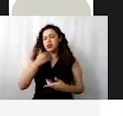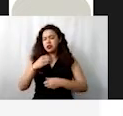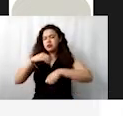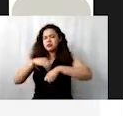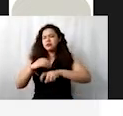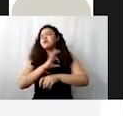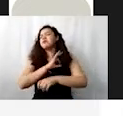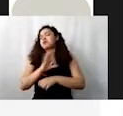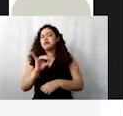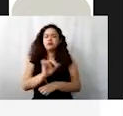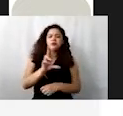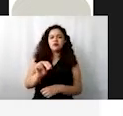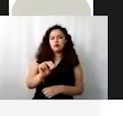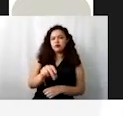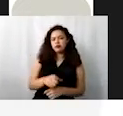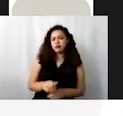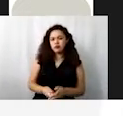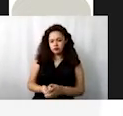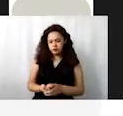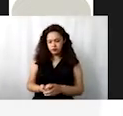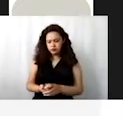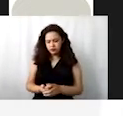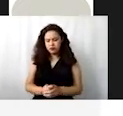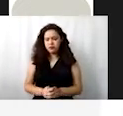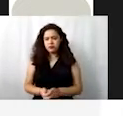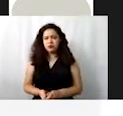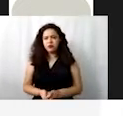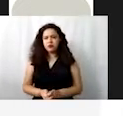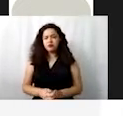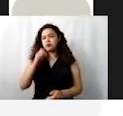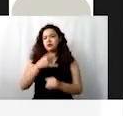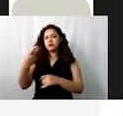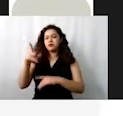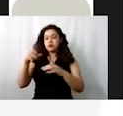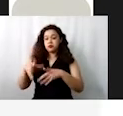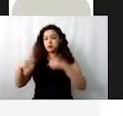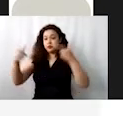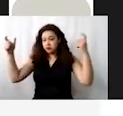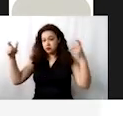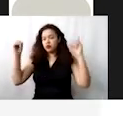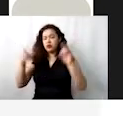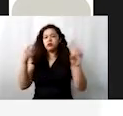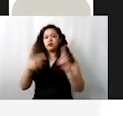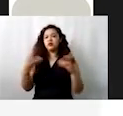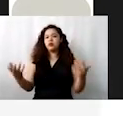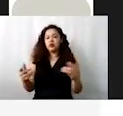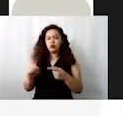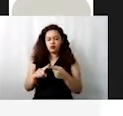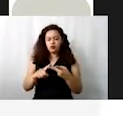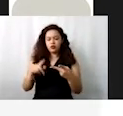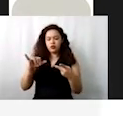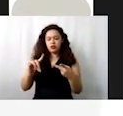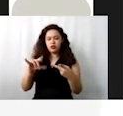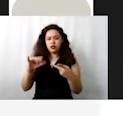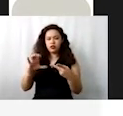optativos, depende del tamaño de la organización y de lo que se pretenda dar a conocer. ¿Sí? Vimos la portada. ¿Qué más vimos? El índice o